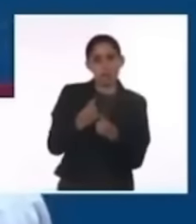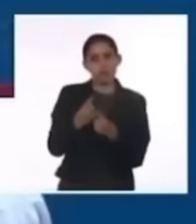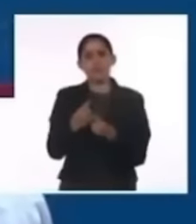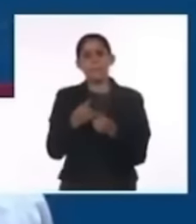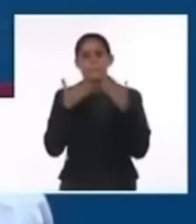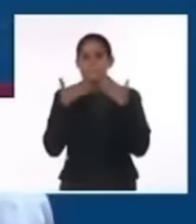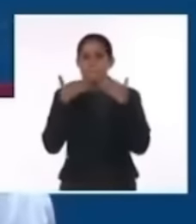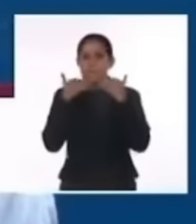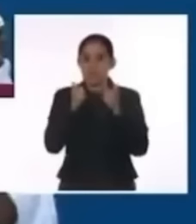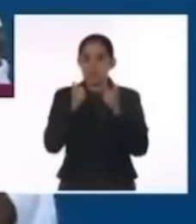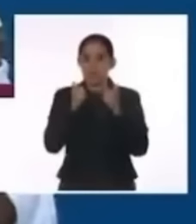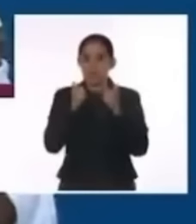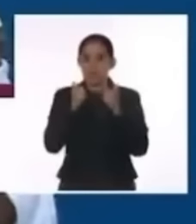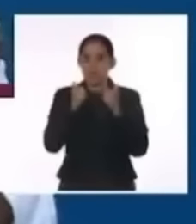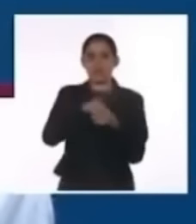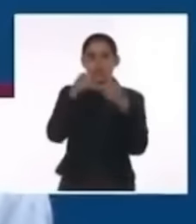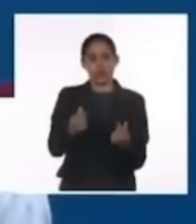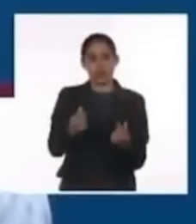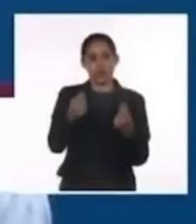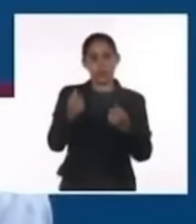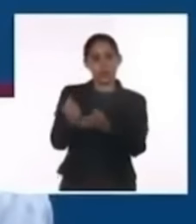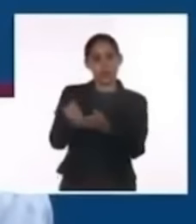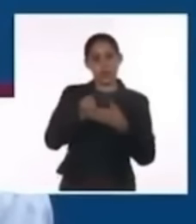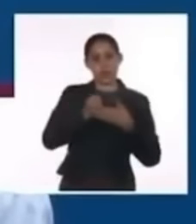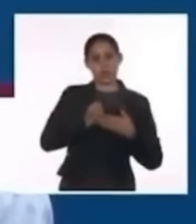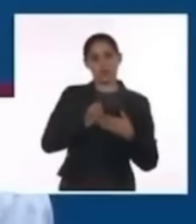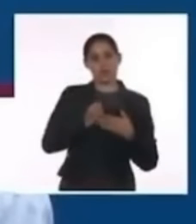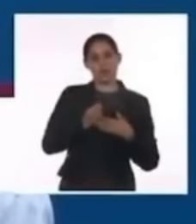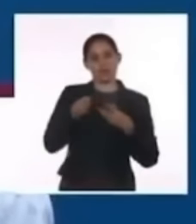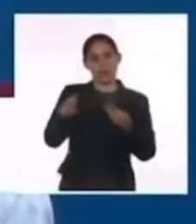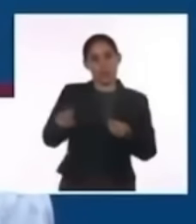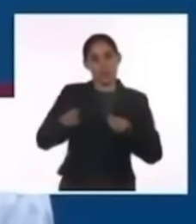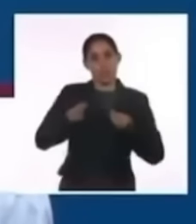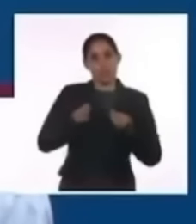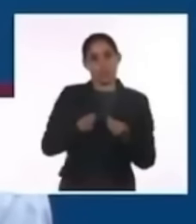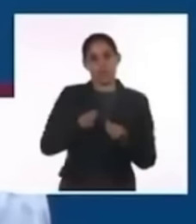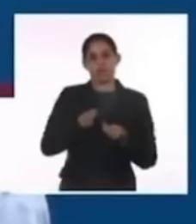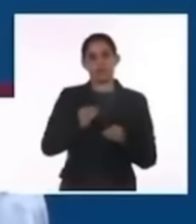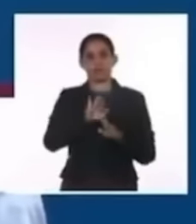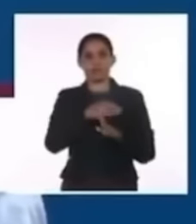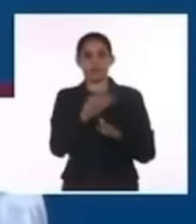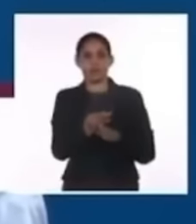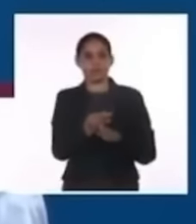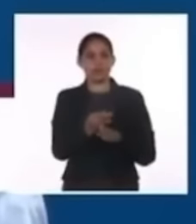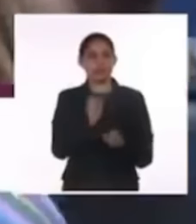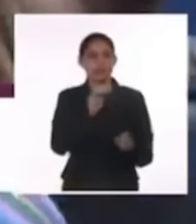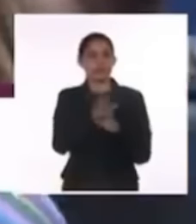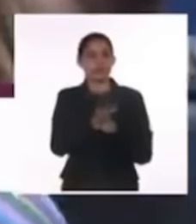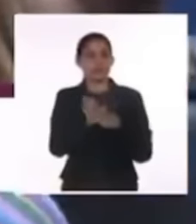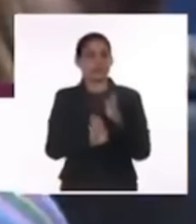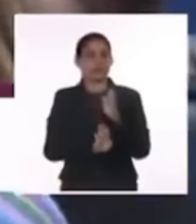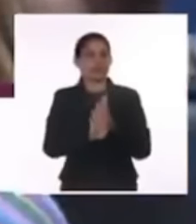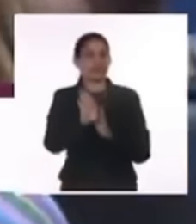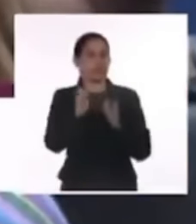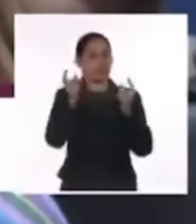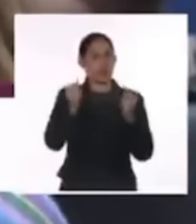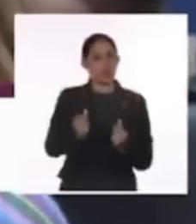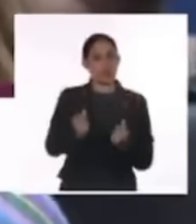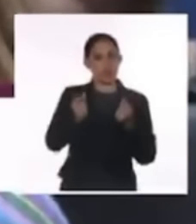economía que nos permiten ir viendo que se empieza a oxigenar la economía en